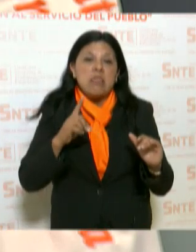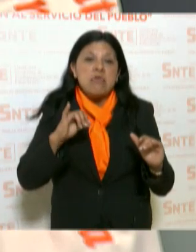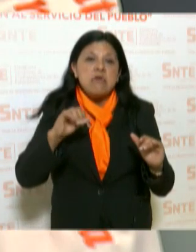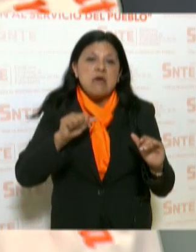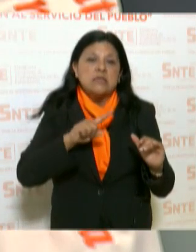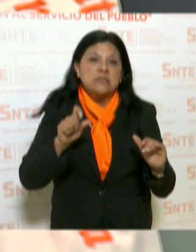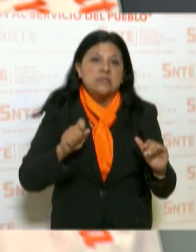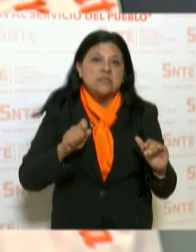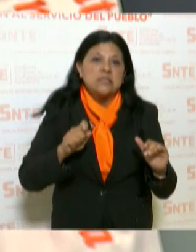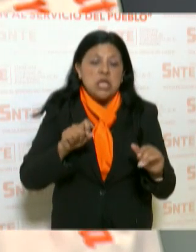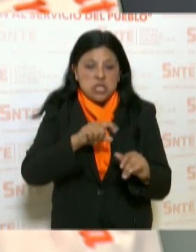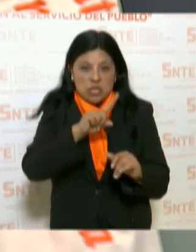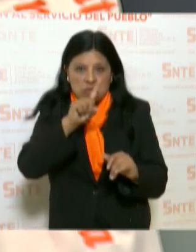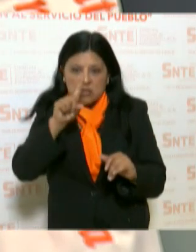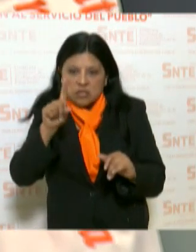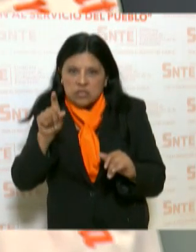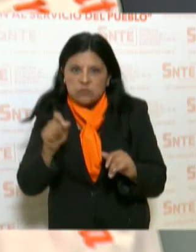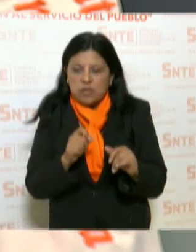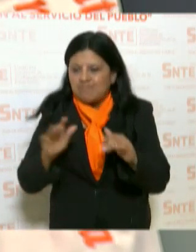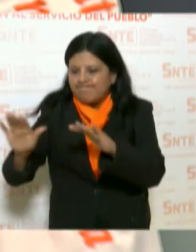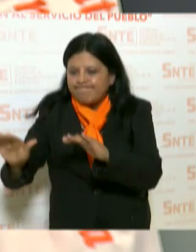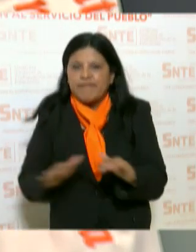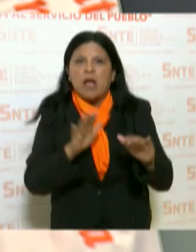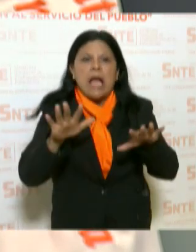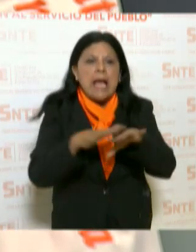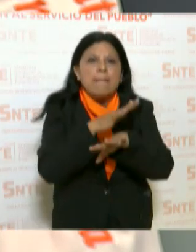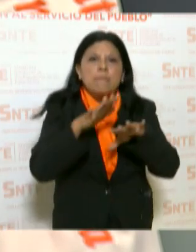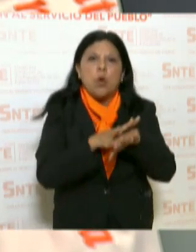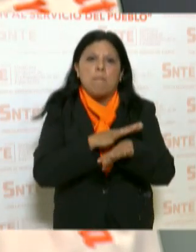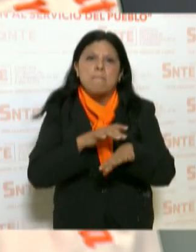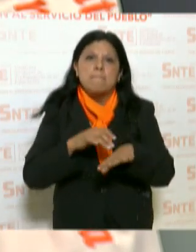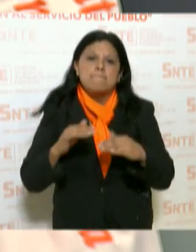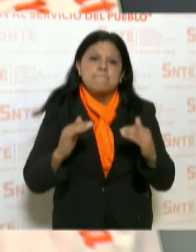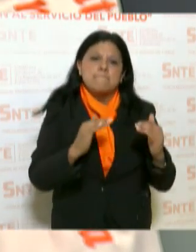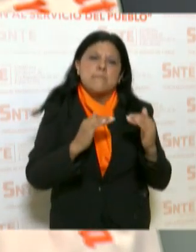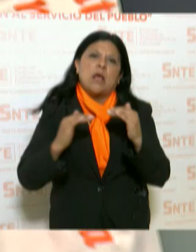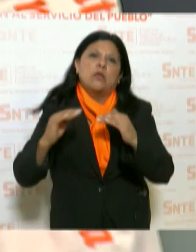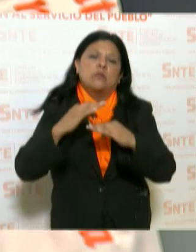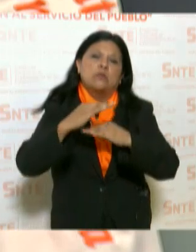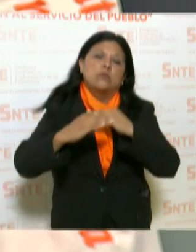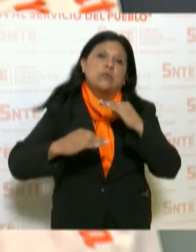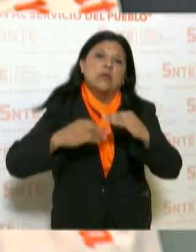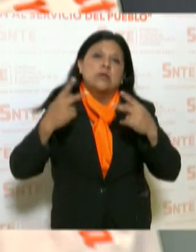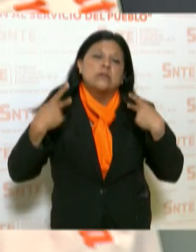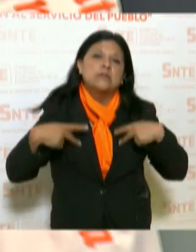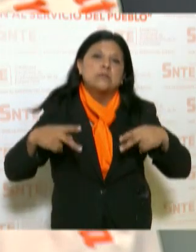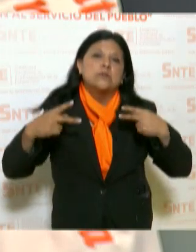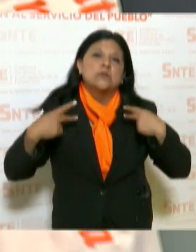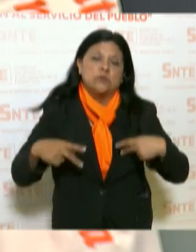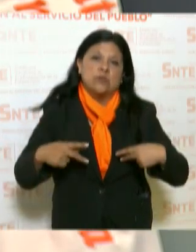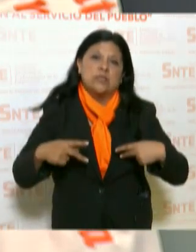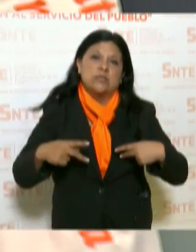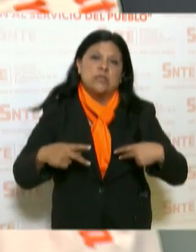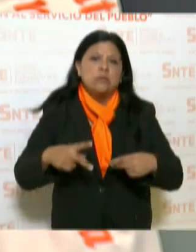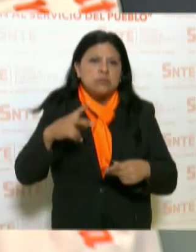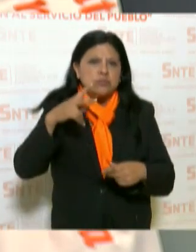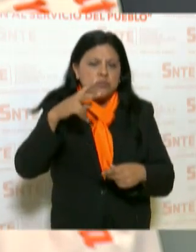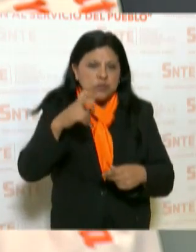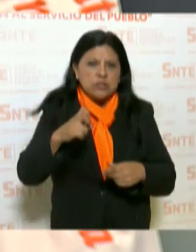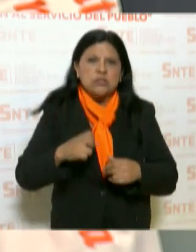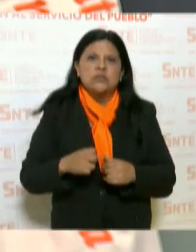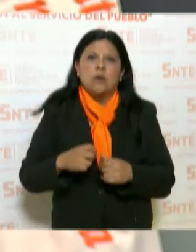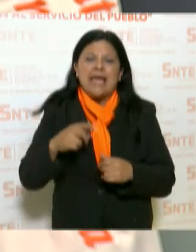establecer una auténtica democracia. Por eso lo consideramos el apóstol de la democracia, porque